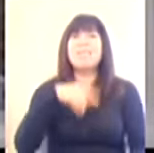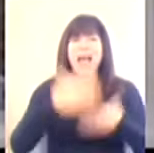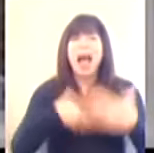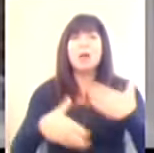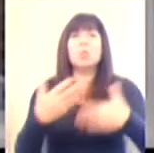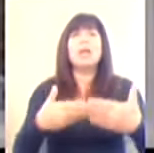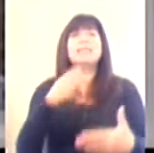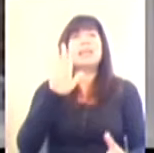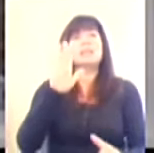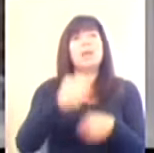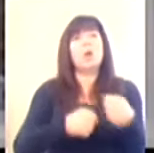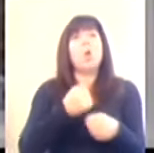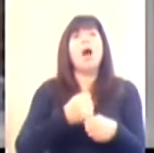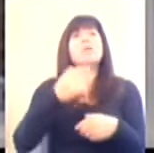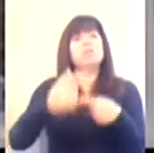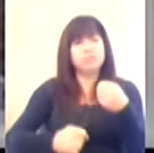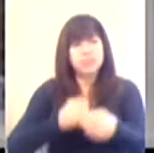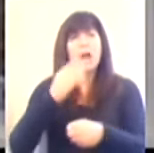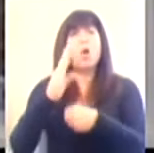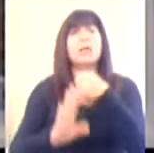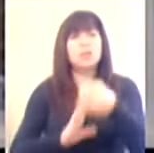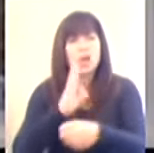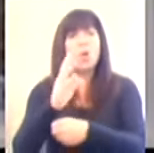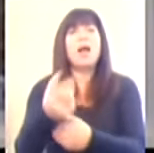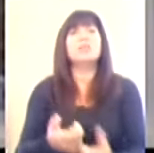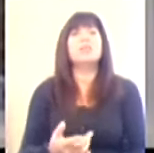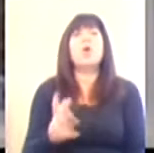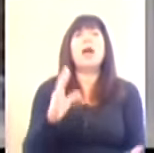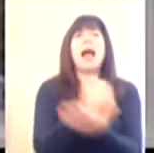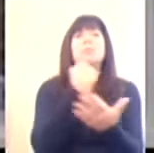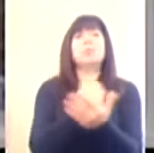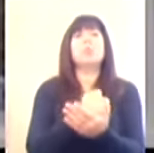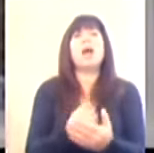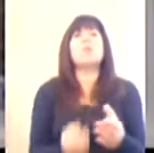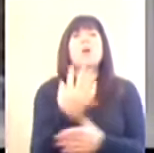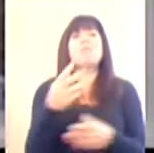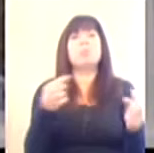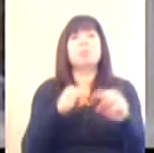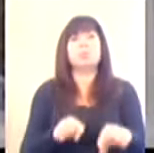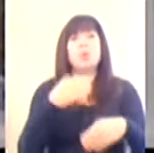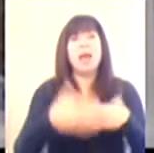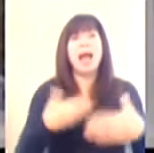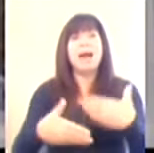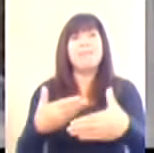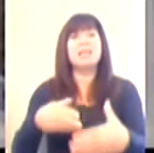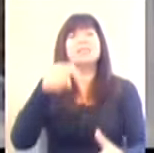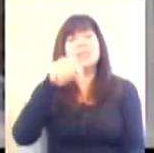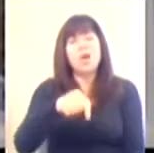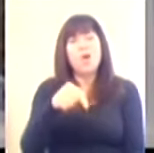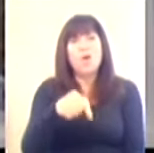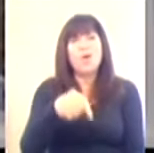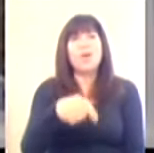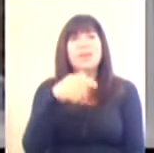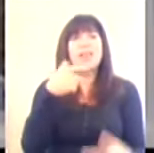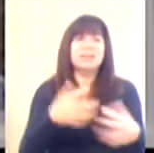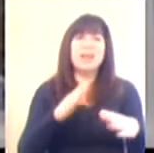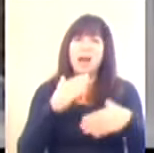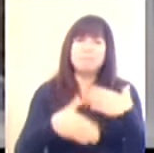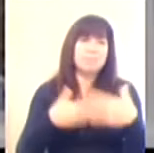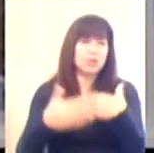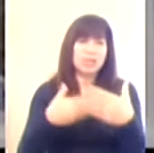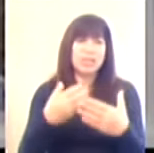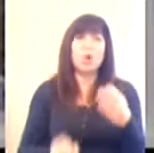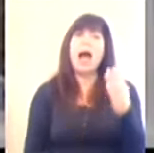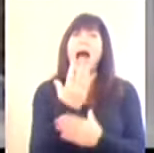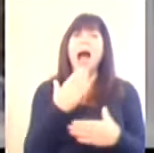5 años, permitiendo capturar las nuevas oportunidades de avances y que justamente hoy está en su proceso de